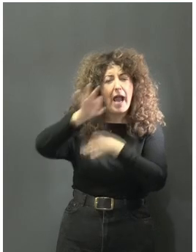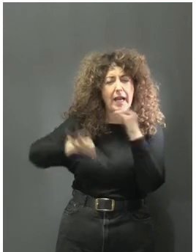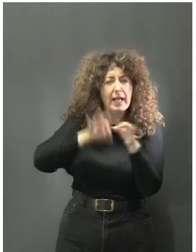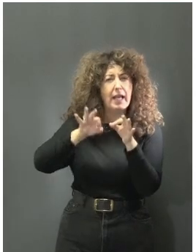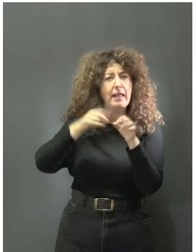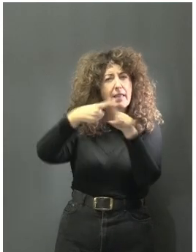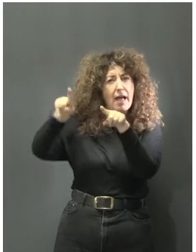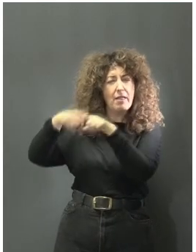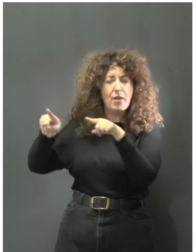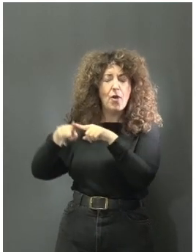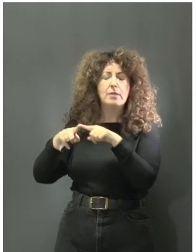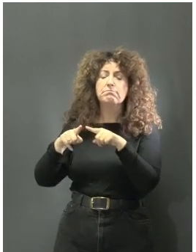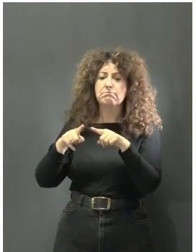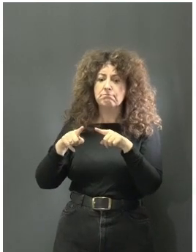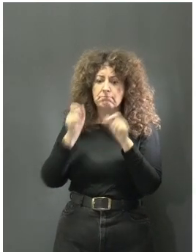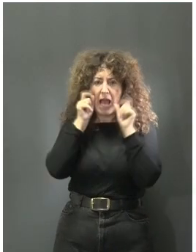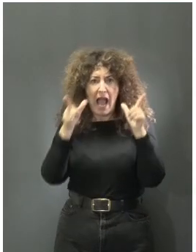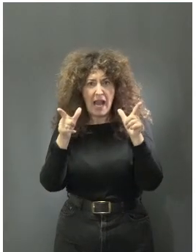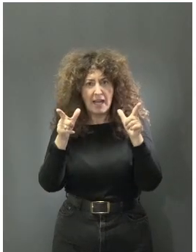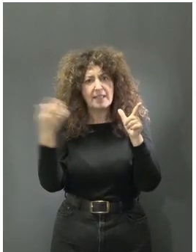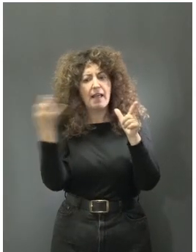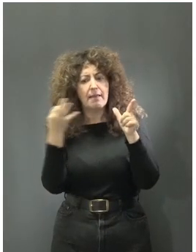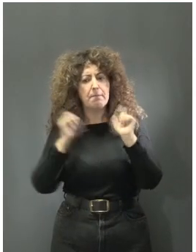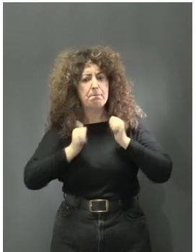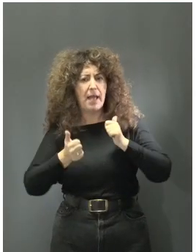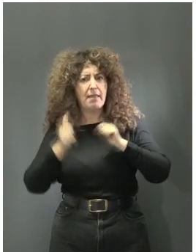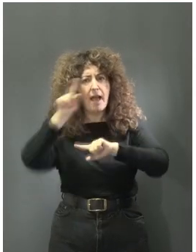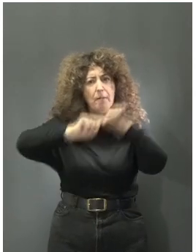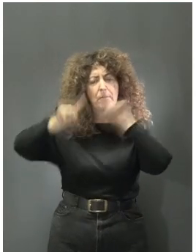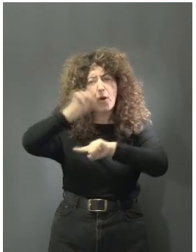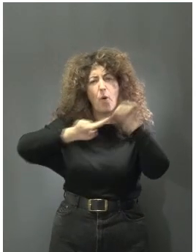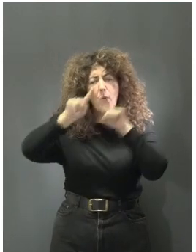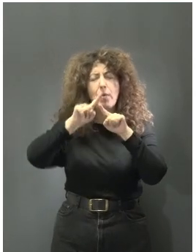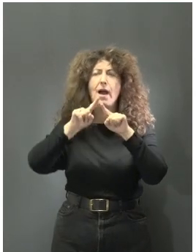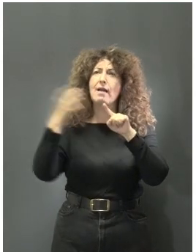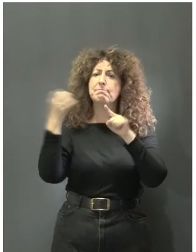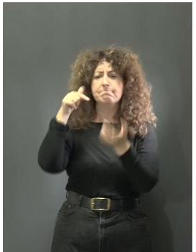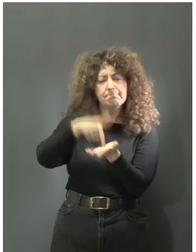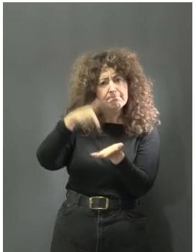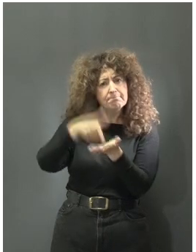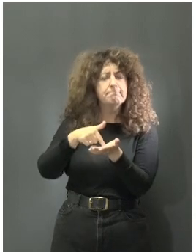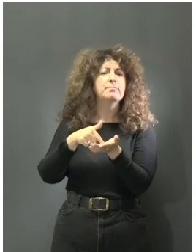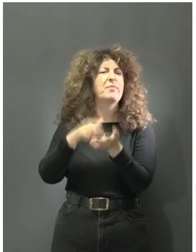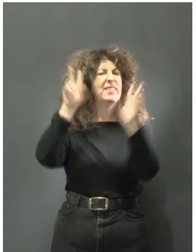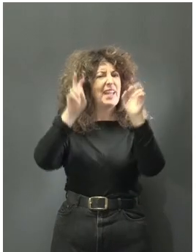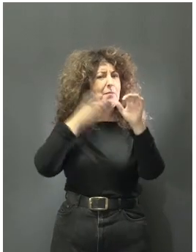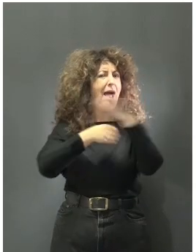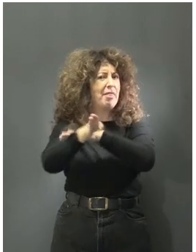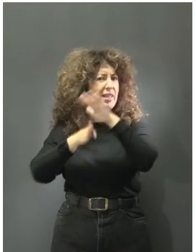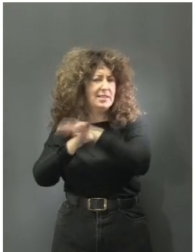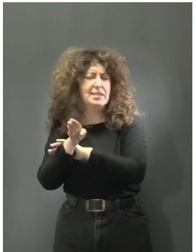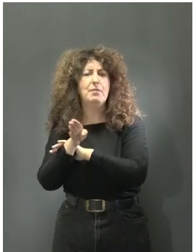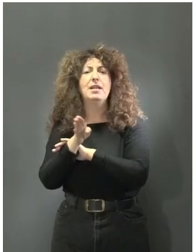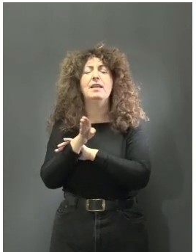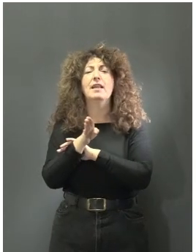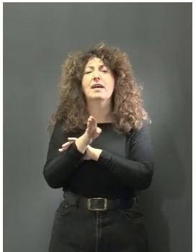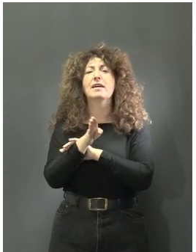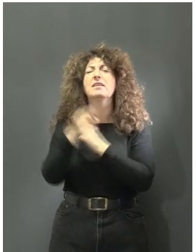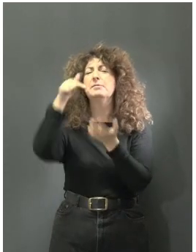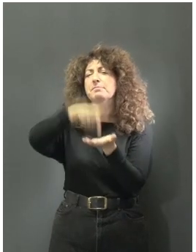estar alerta, ¿no? o a empezar a preocuparnos por reivindicar que la accesibilidad no es solamente